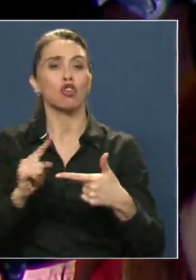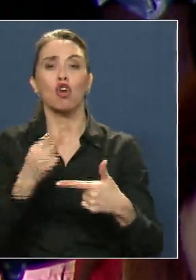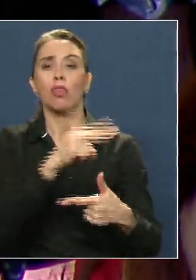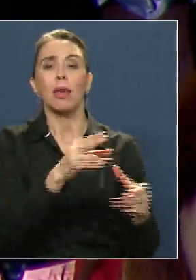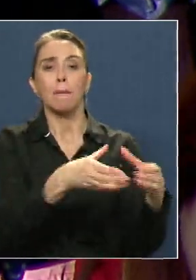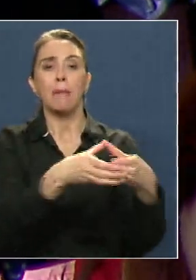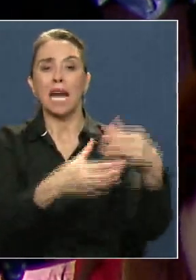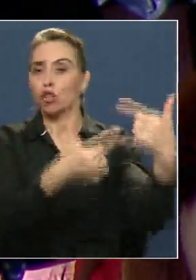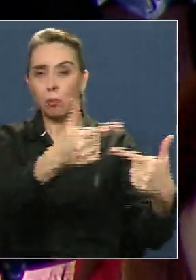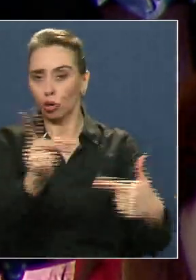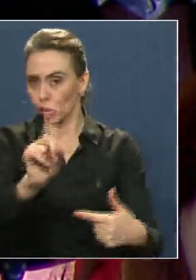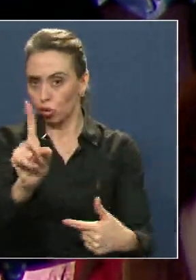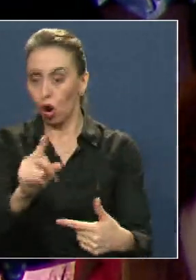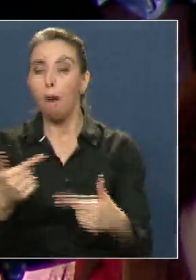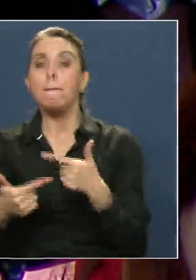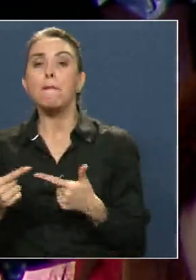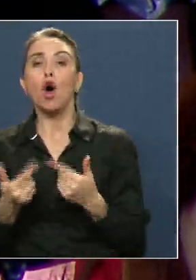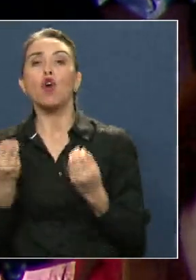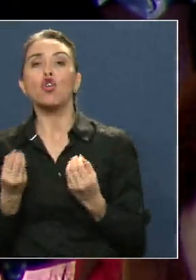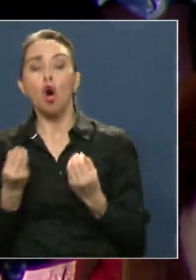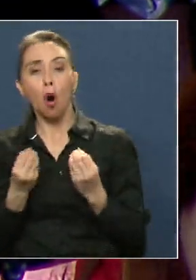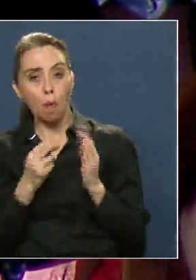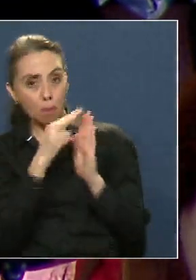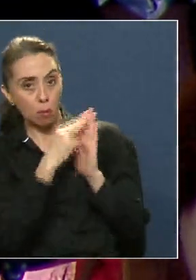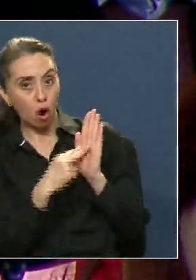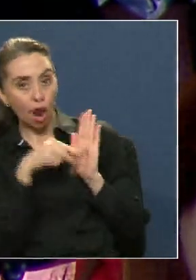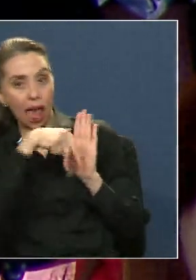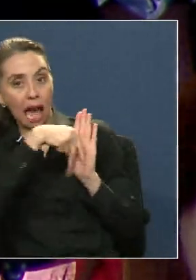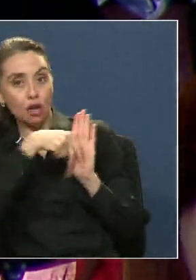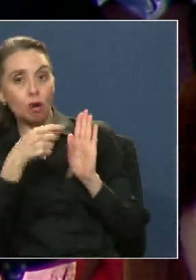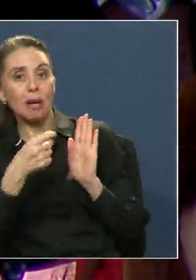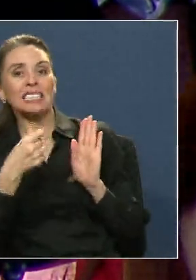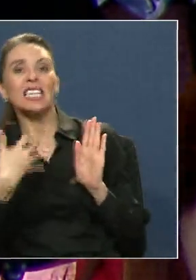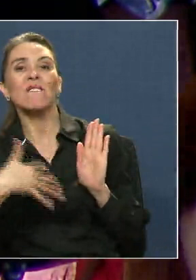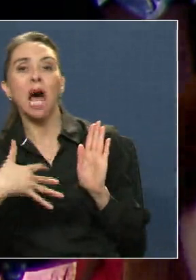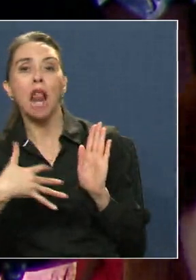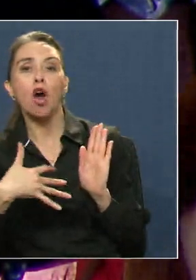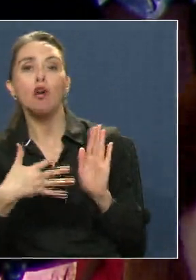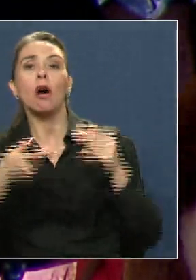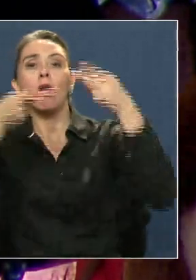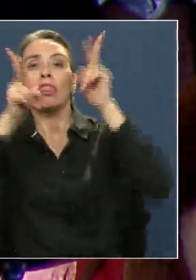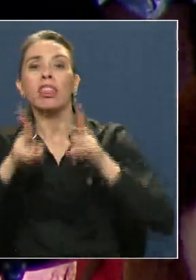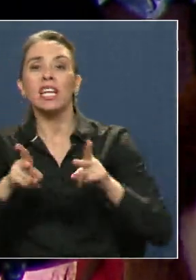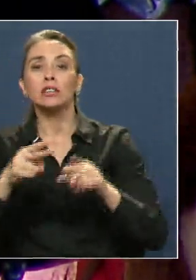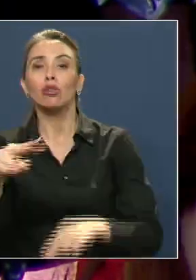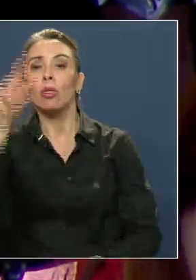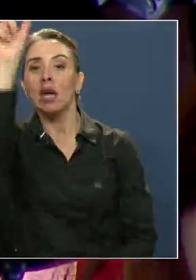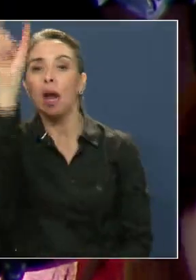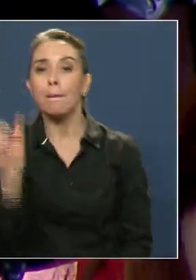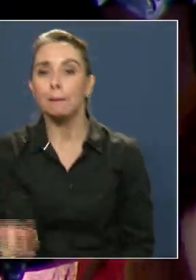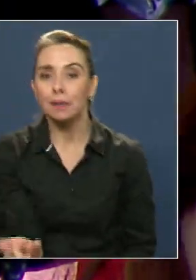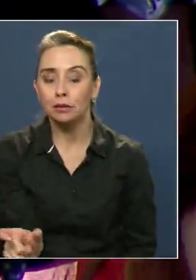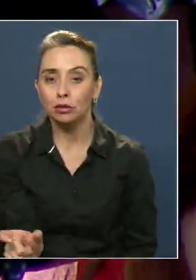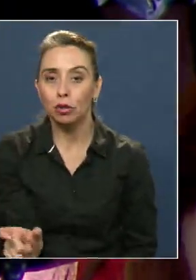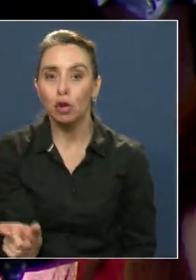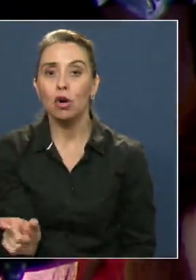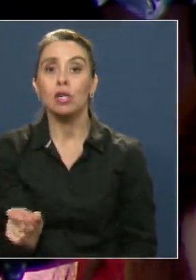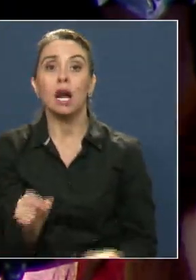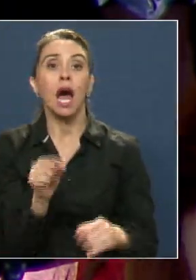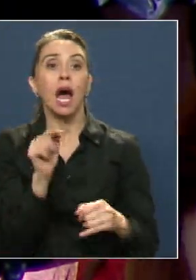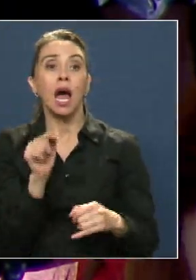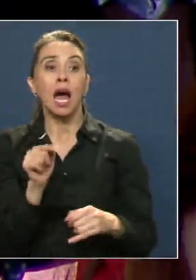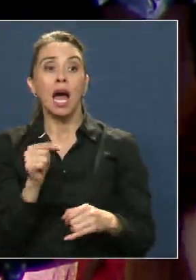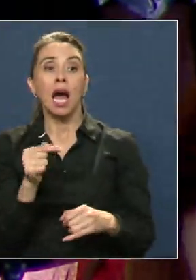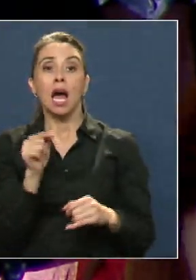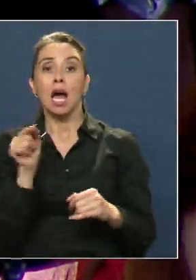partidista, sino político en el sentido de cómo valoramos normativamente los derechos que debiese tener una persona que por haber prescrito